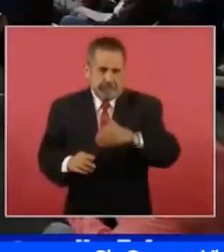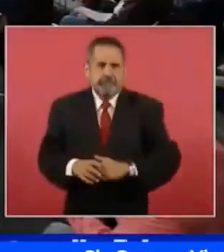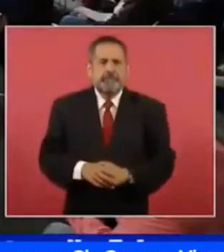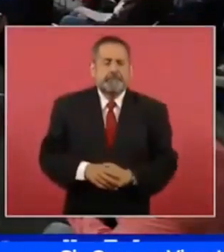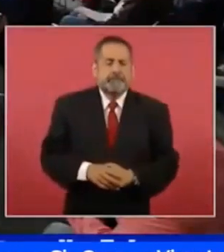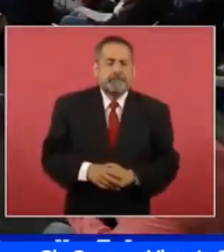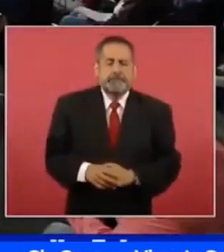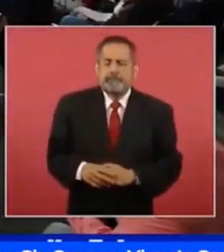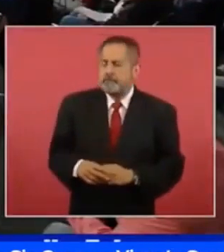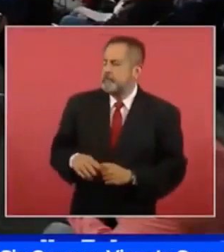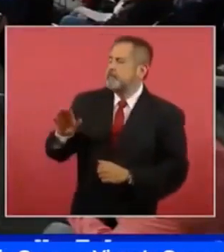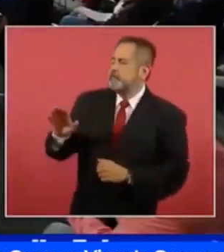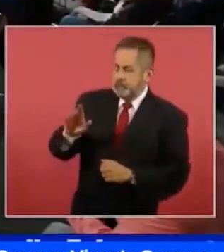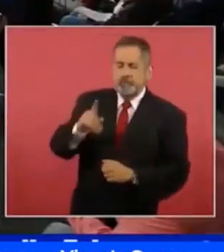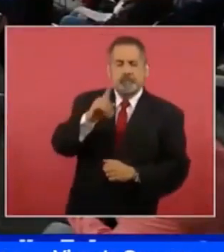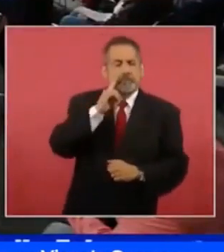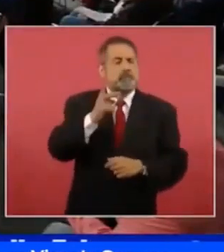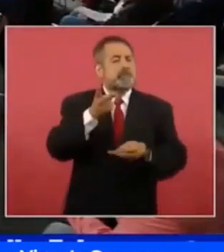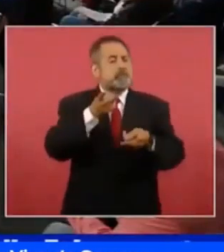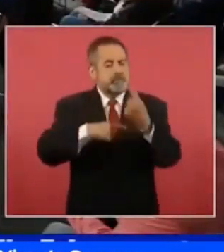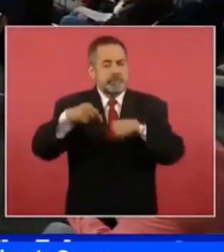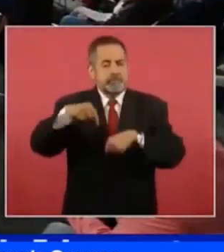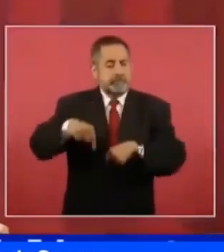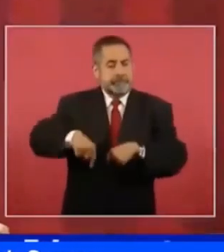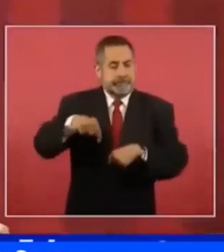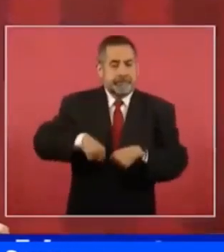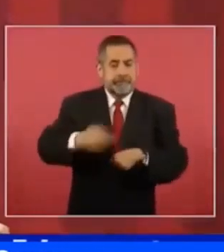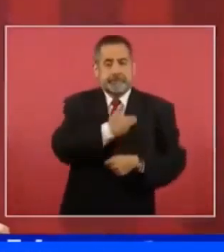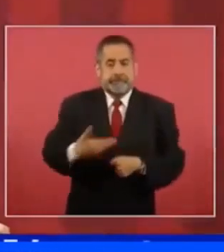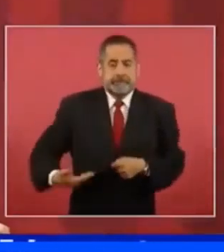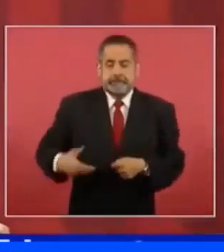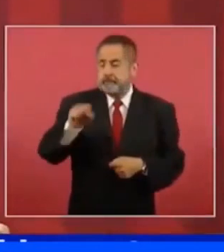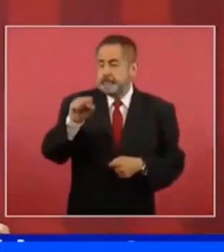El presidente de la Suprema Corte,